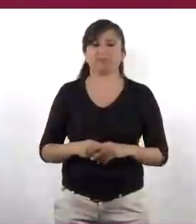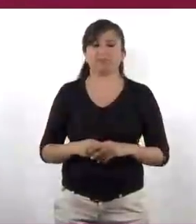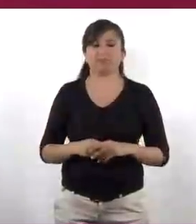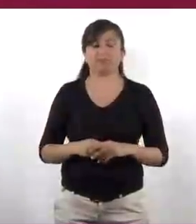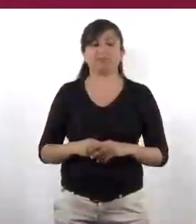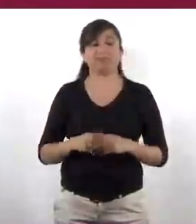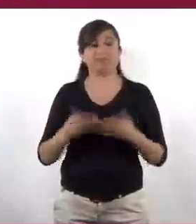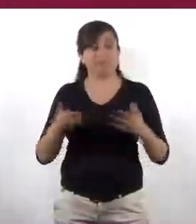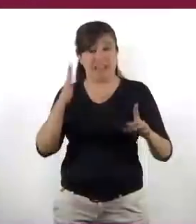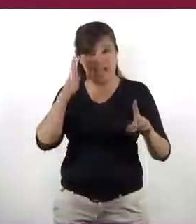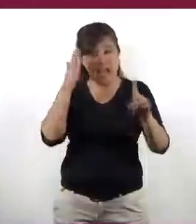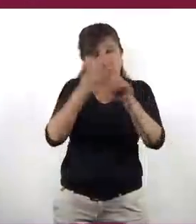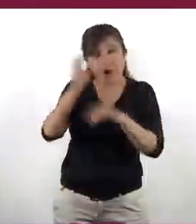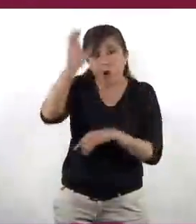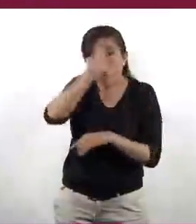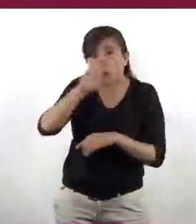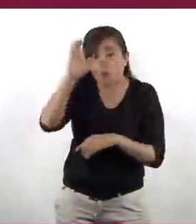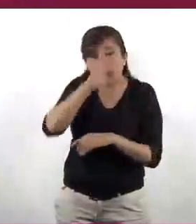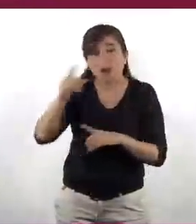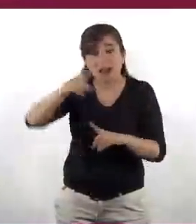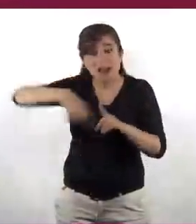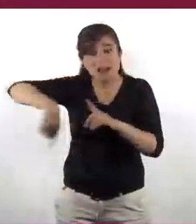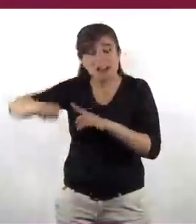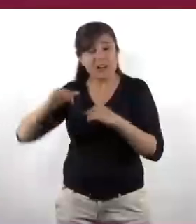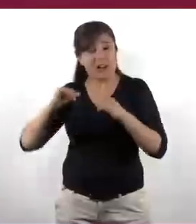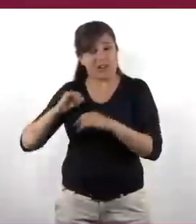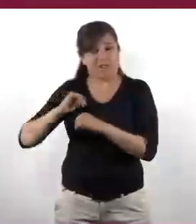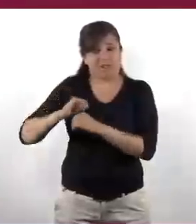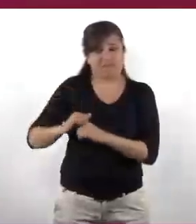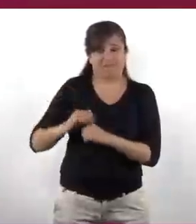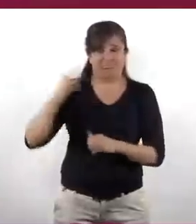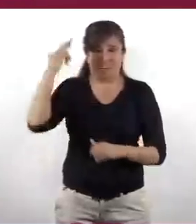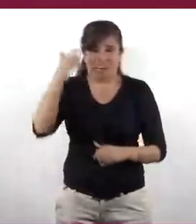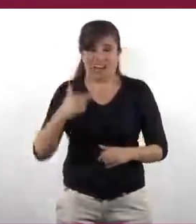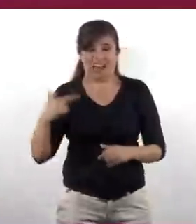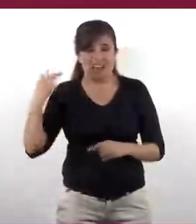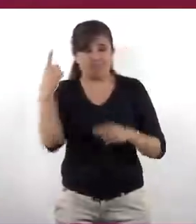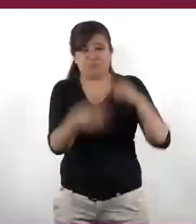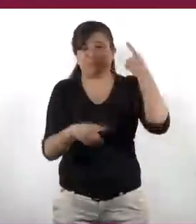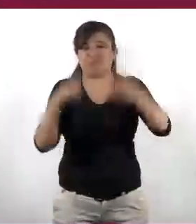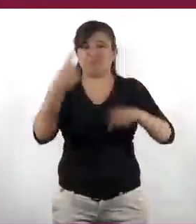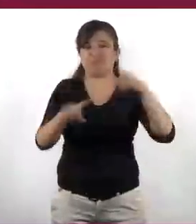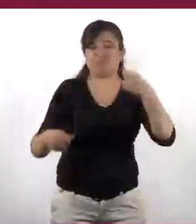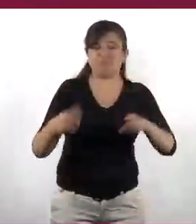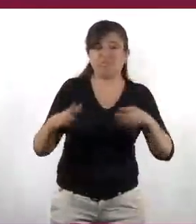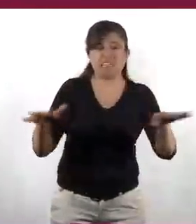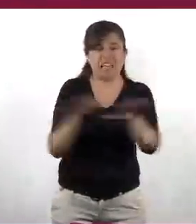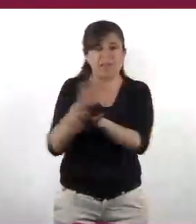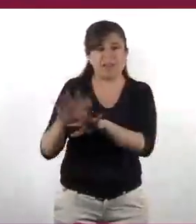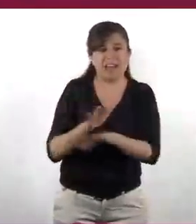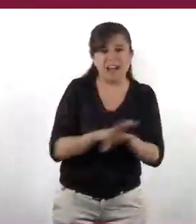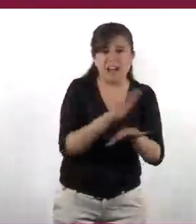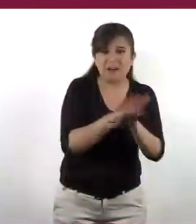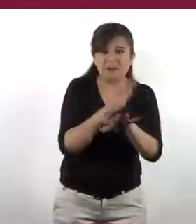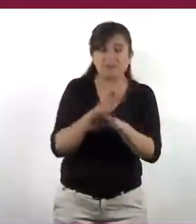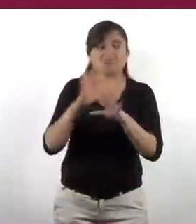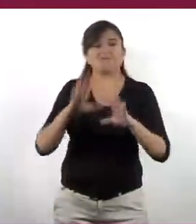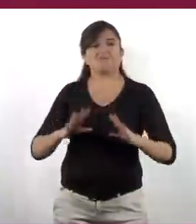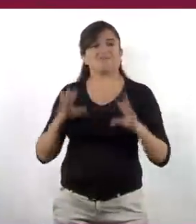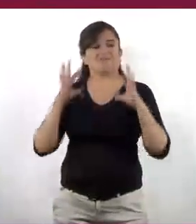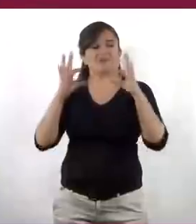En el ámbito cultural, las autoridades reales fomentaron toda clase de instituciones renovadoras o bien las